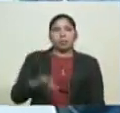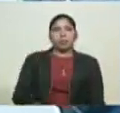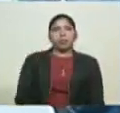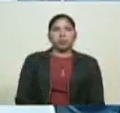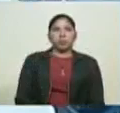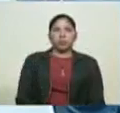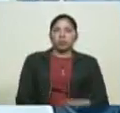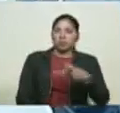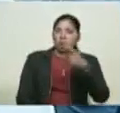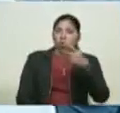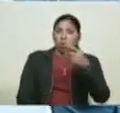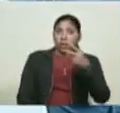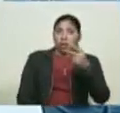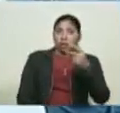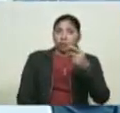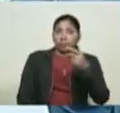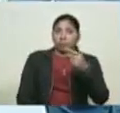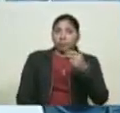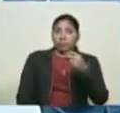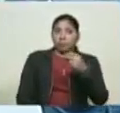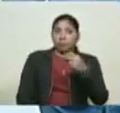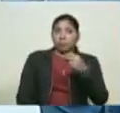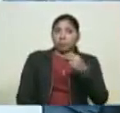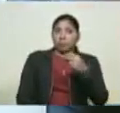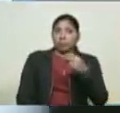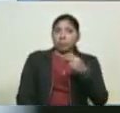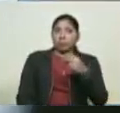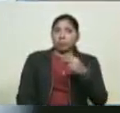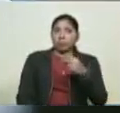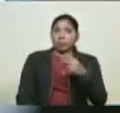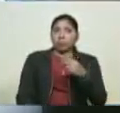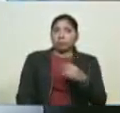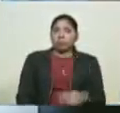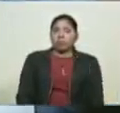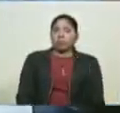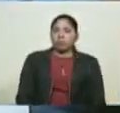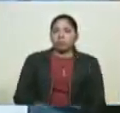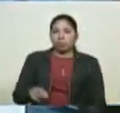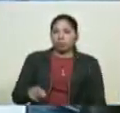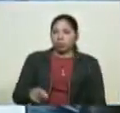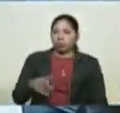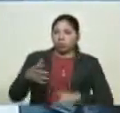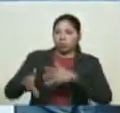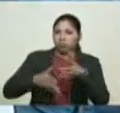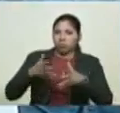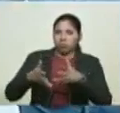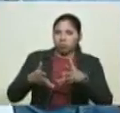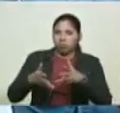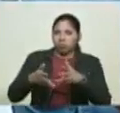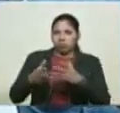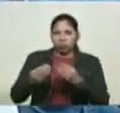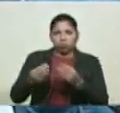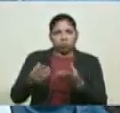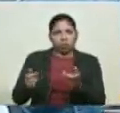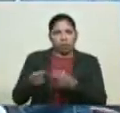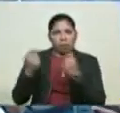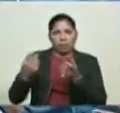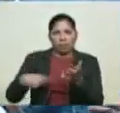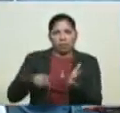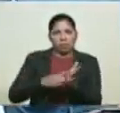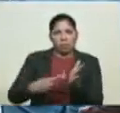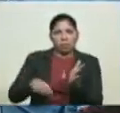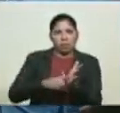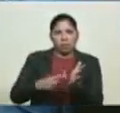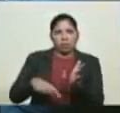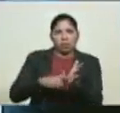como segundo interrogante, también quisiera tomar sus palabras en diversos actos de campaña, en donde usted dijo que hay que hacer